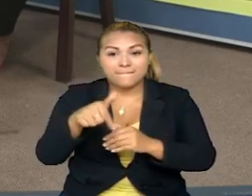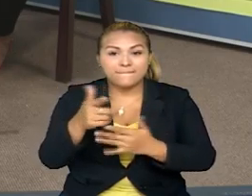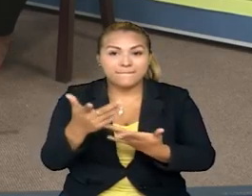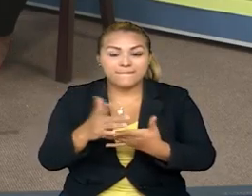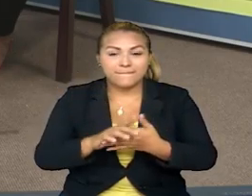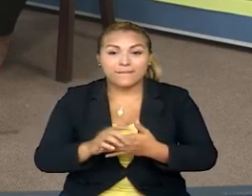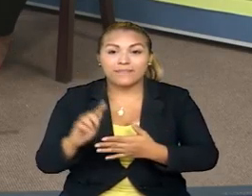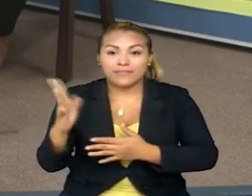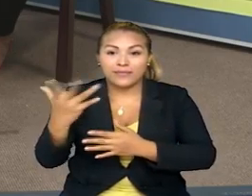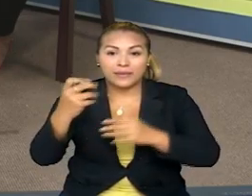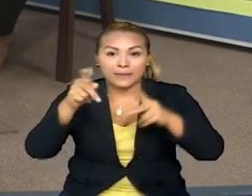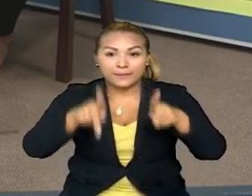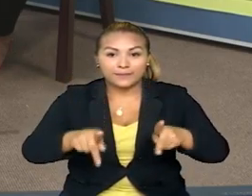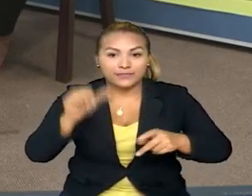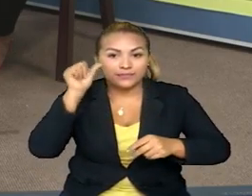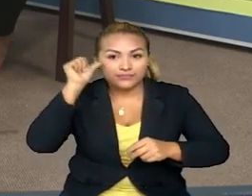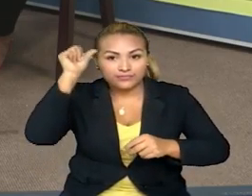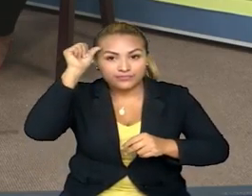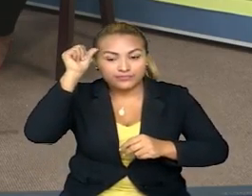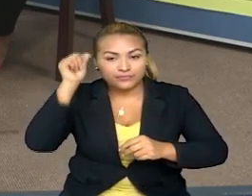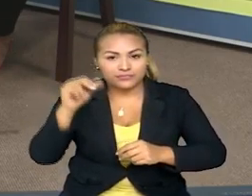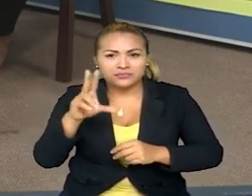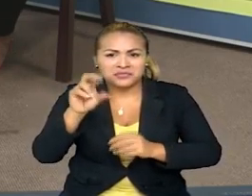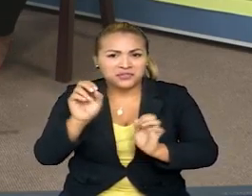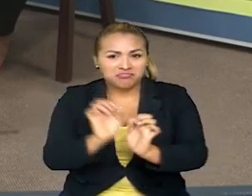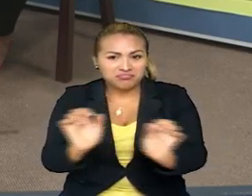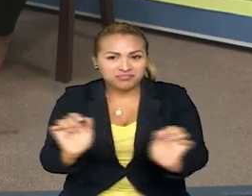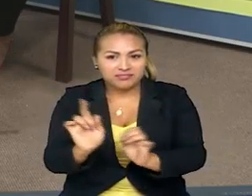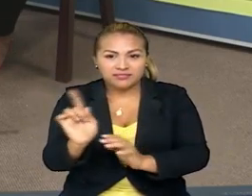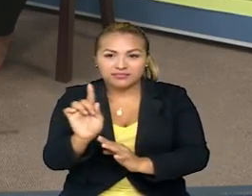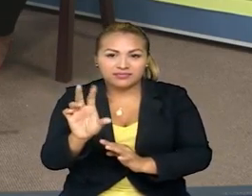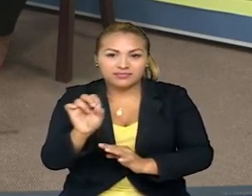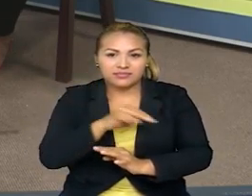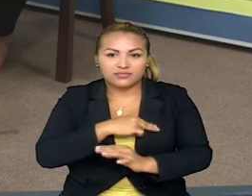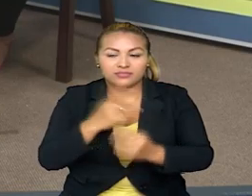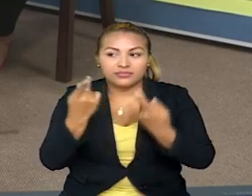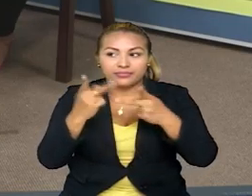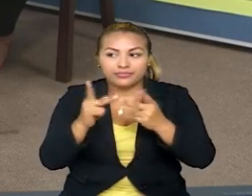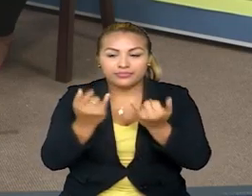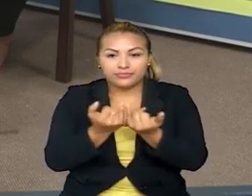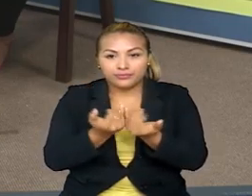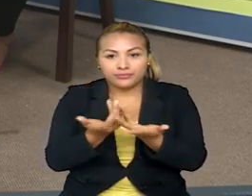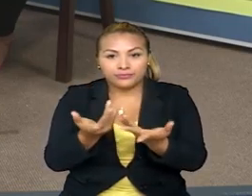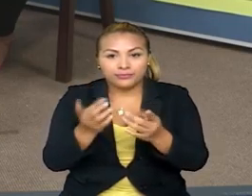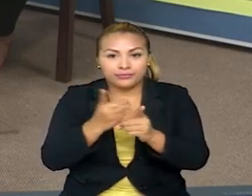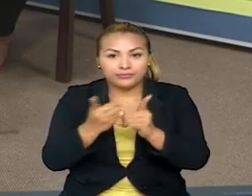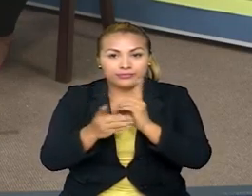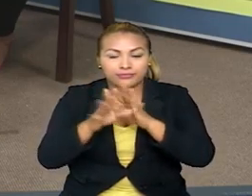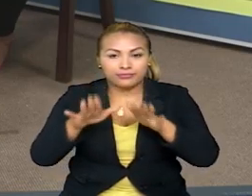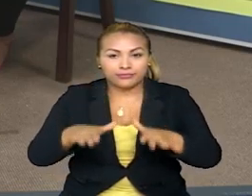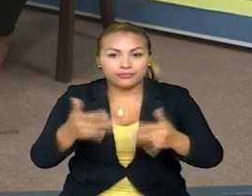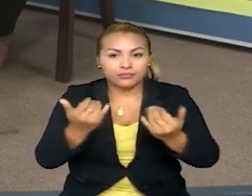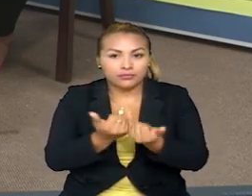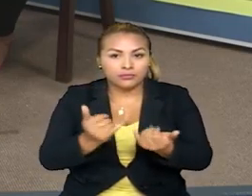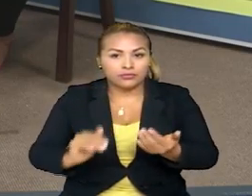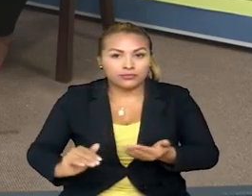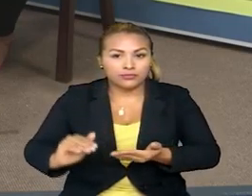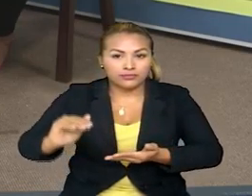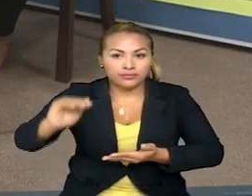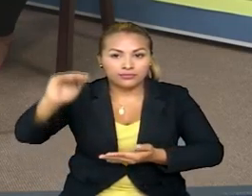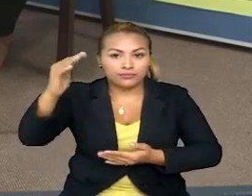todos en mi casa somos adultos no hay chiquitos si aún desde adulto nos están enseñando todavía porque estamos en formación que es mejor tomarse